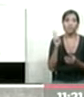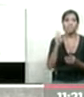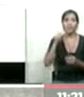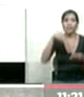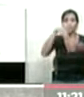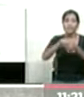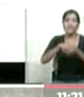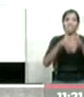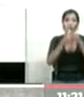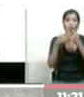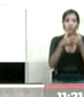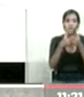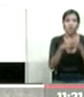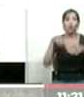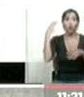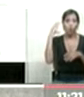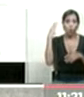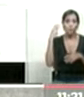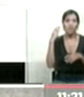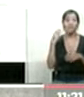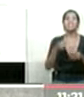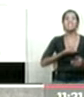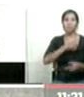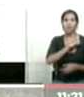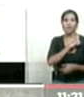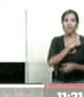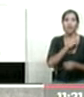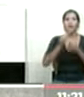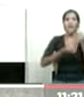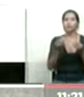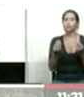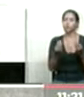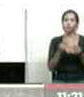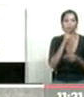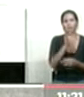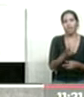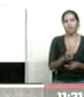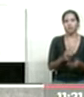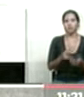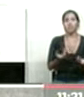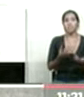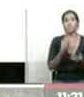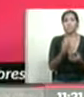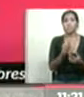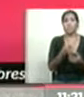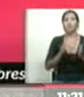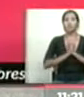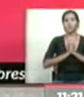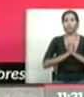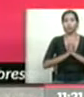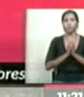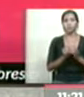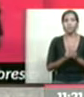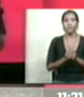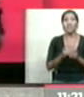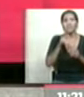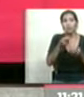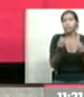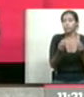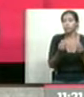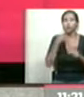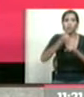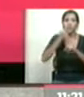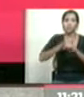Estados Unidos, Colombia y España ha hecho mucho daño, indica Juan Manuel Santos. Y es que por mucho que los luchadores